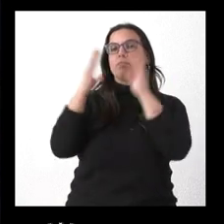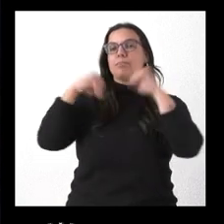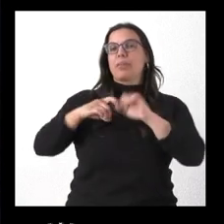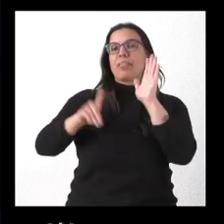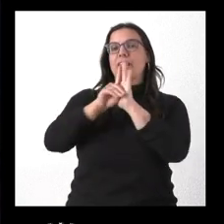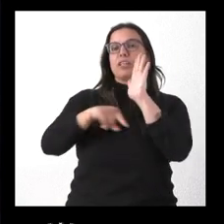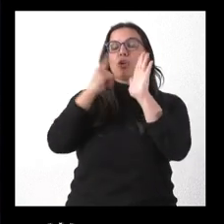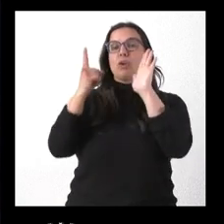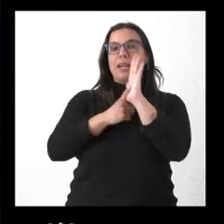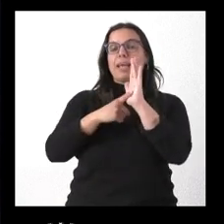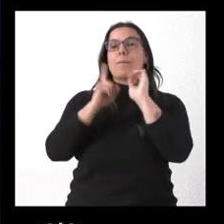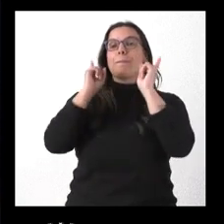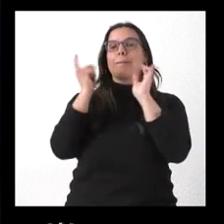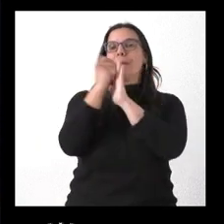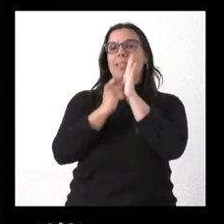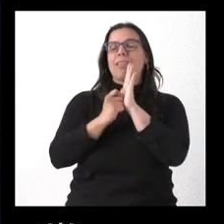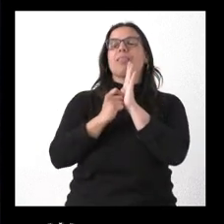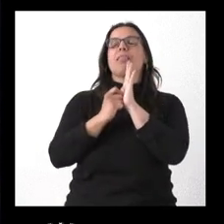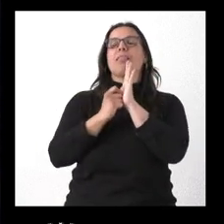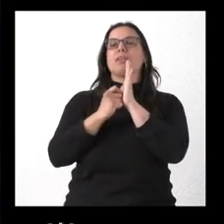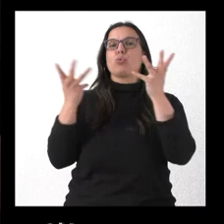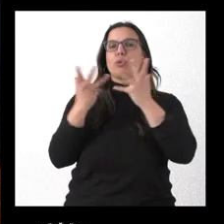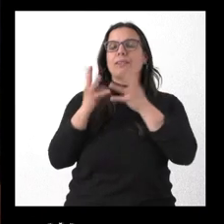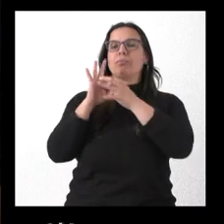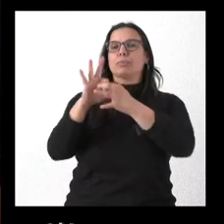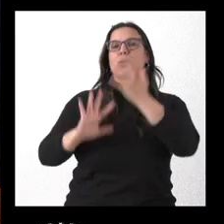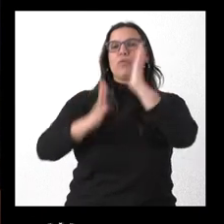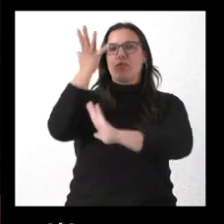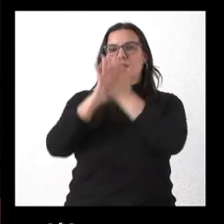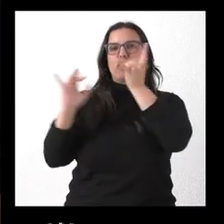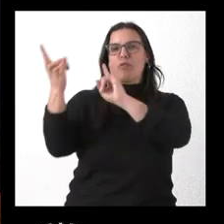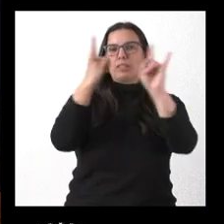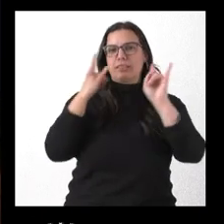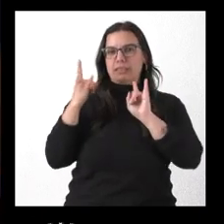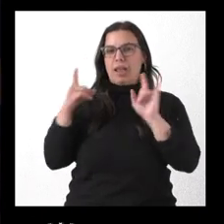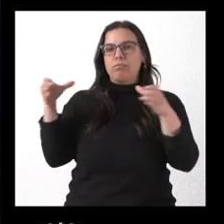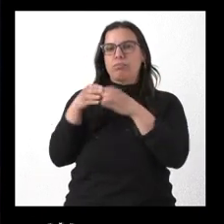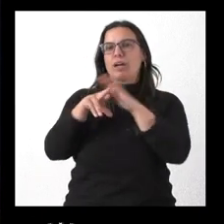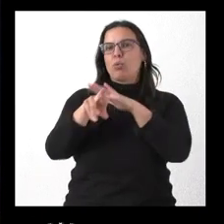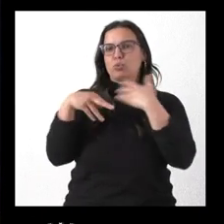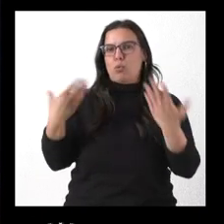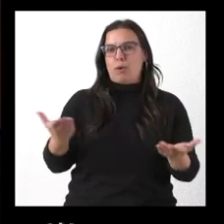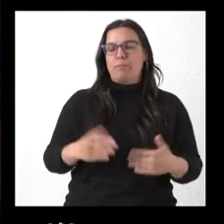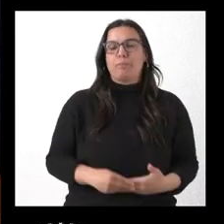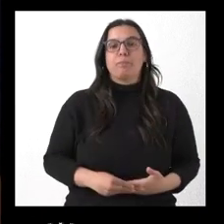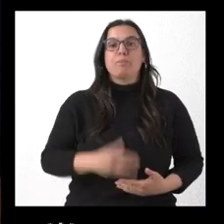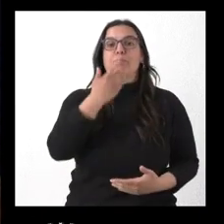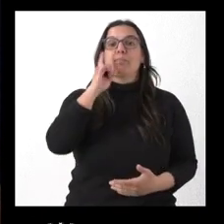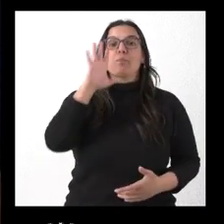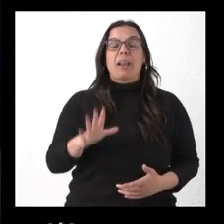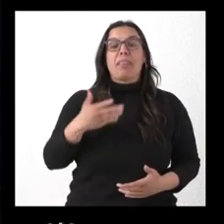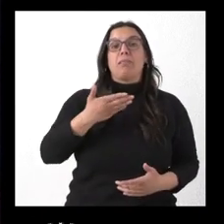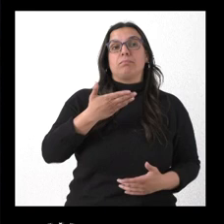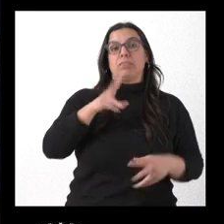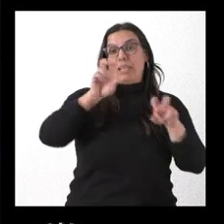sobre prevención y extinción de incendios forestales en relación con el operativo de Castilla y león si les parece relato yo el resto